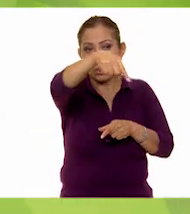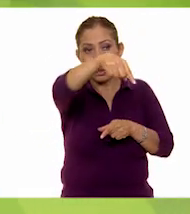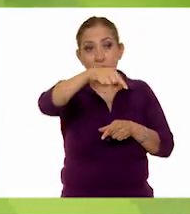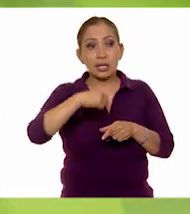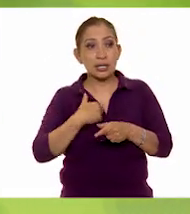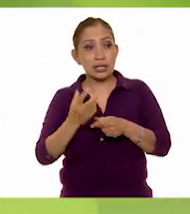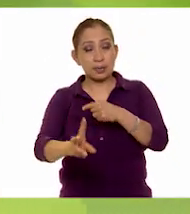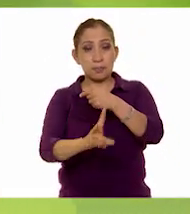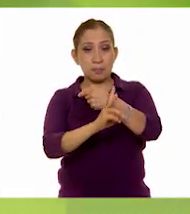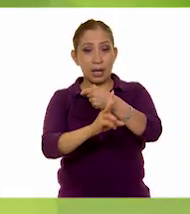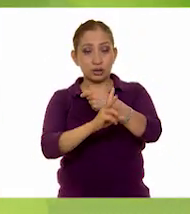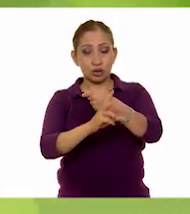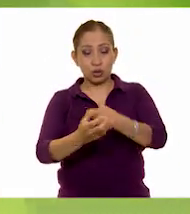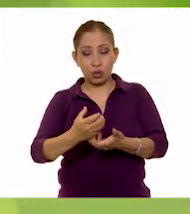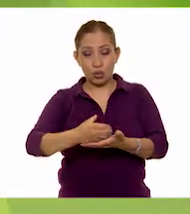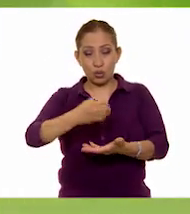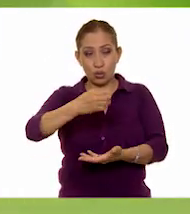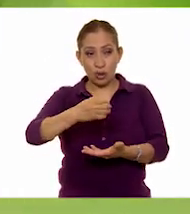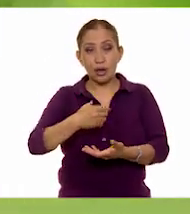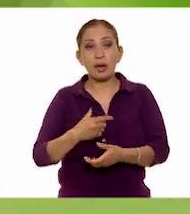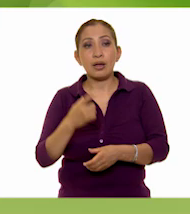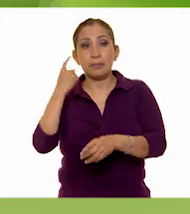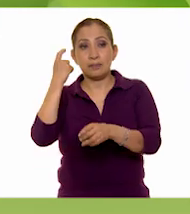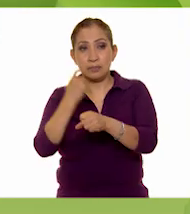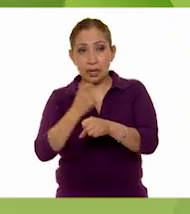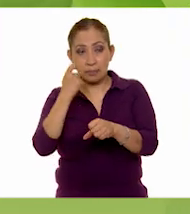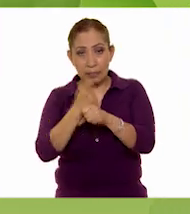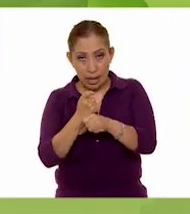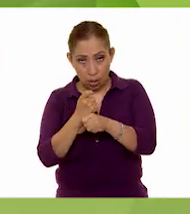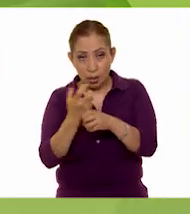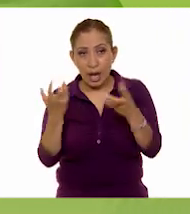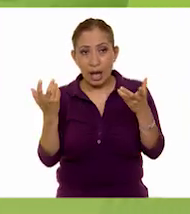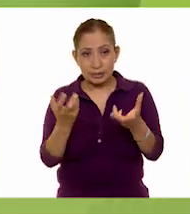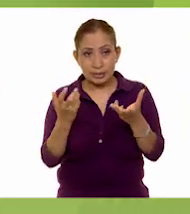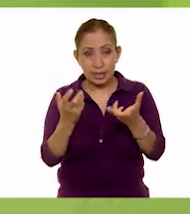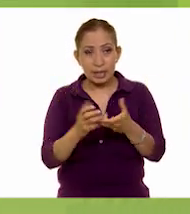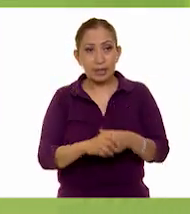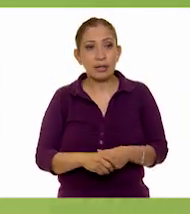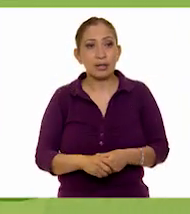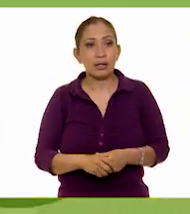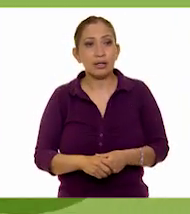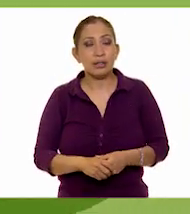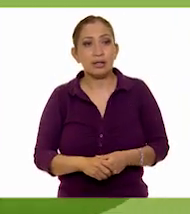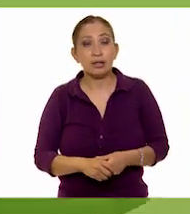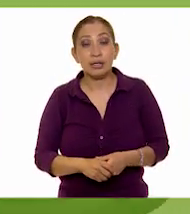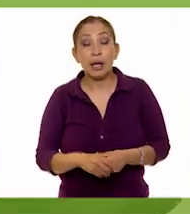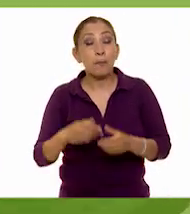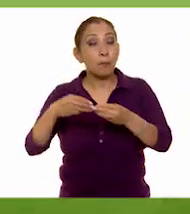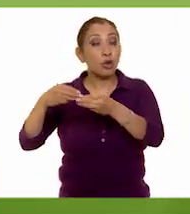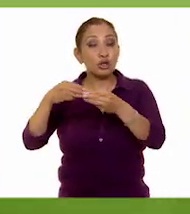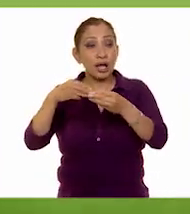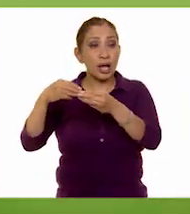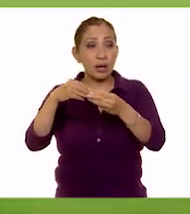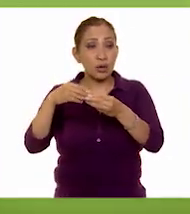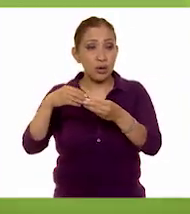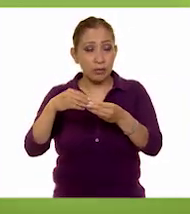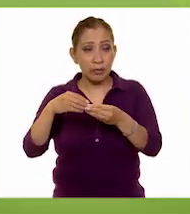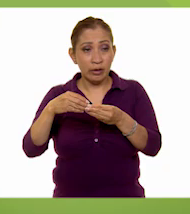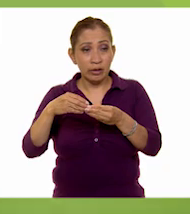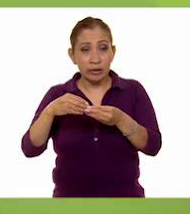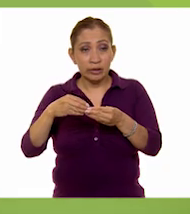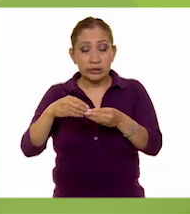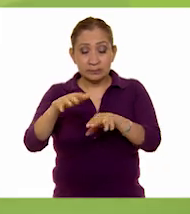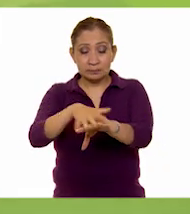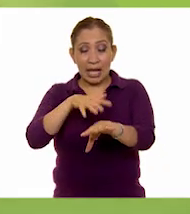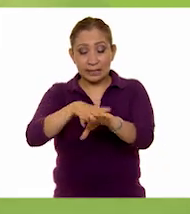vaso. Y el primer paso es colocar el peluche en nuestros